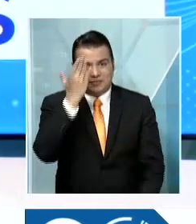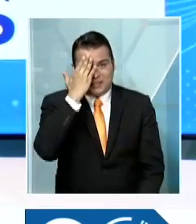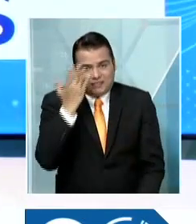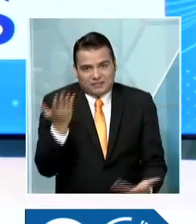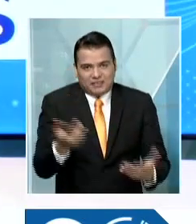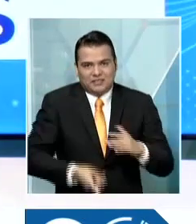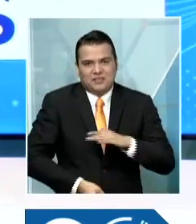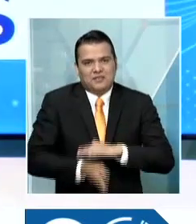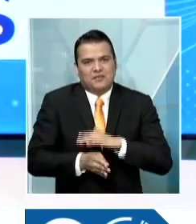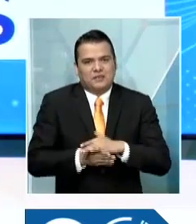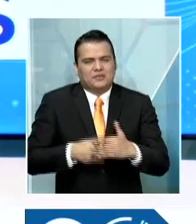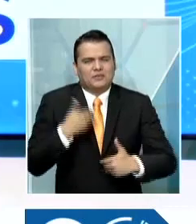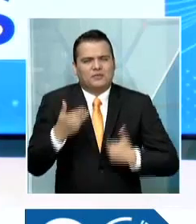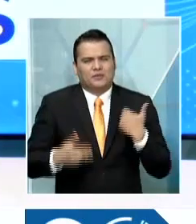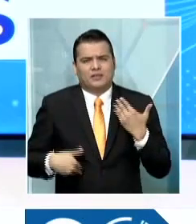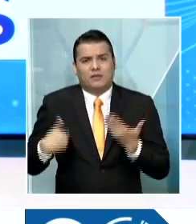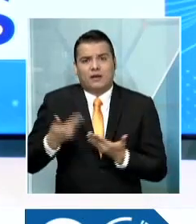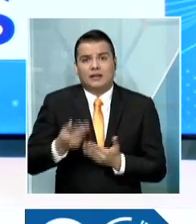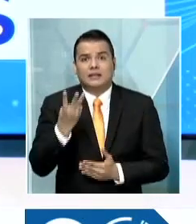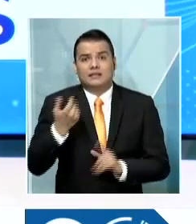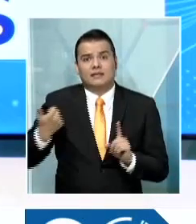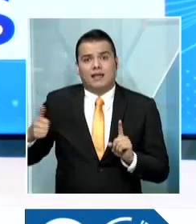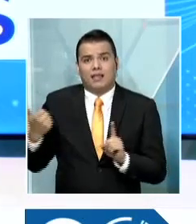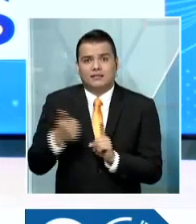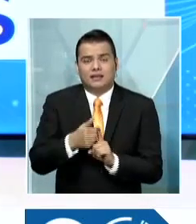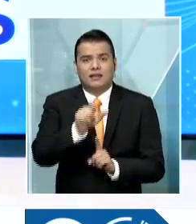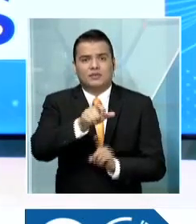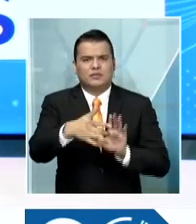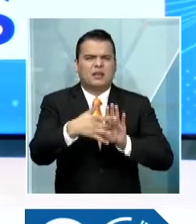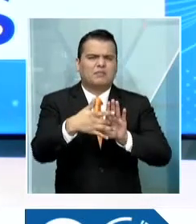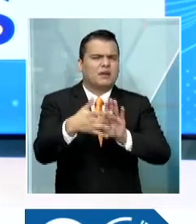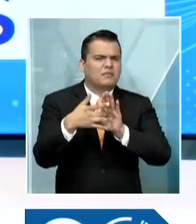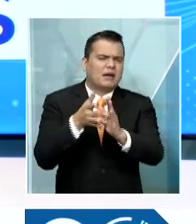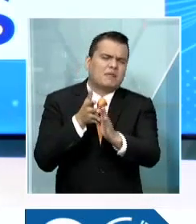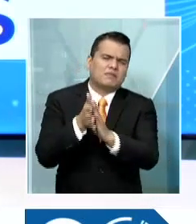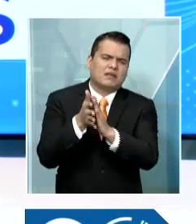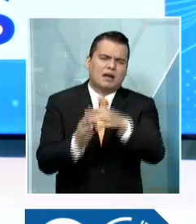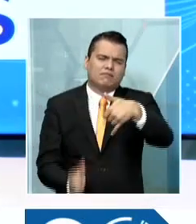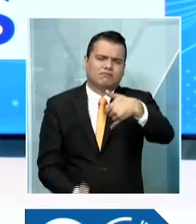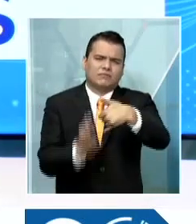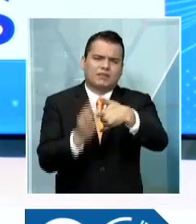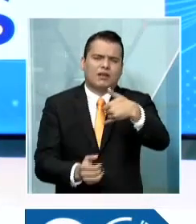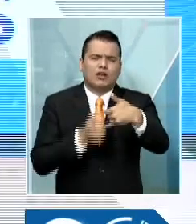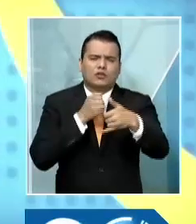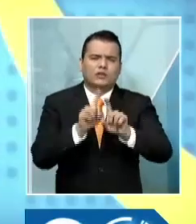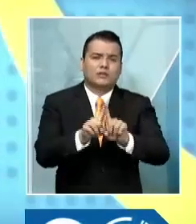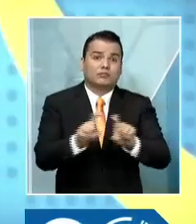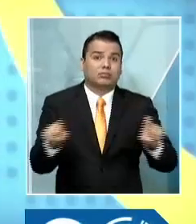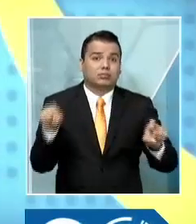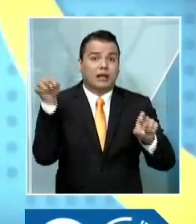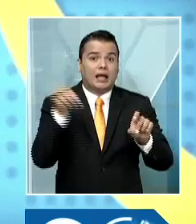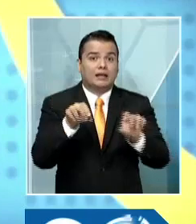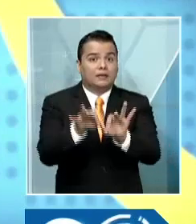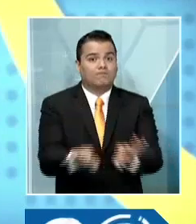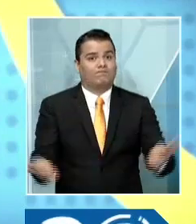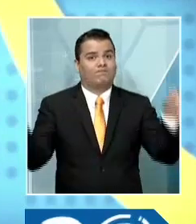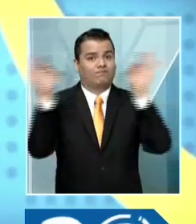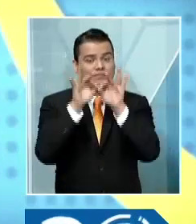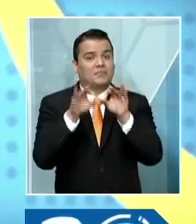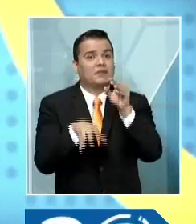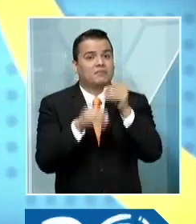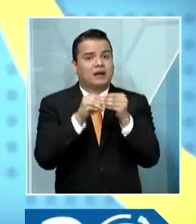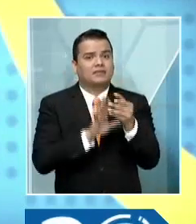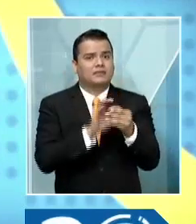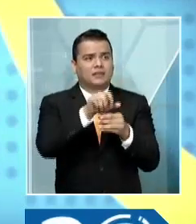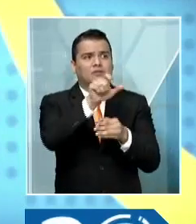número 30. Durante 3 décadas hemos acompañado a nuestra audiencia para contarle los hechos que han marcado nuestra historia. Además, hemos sido el